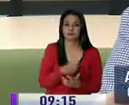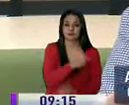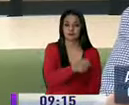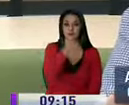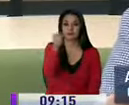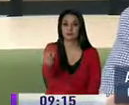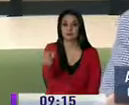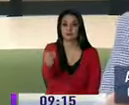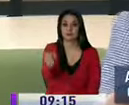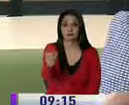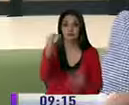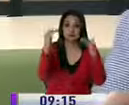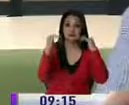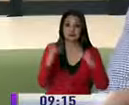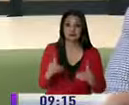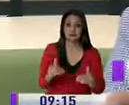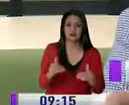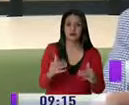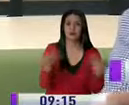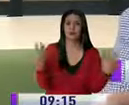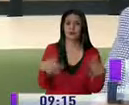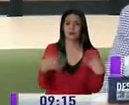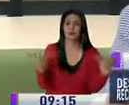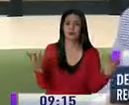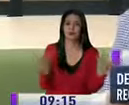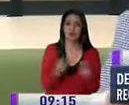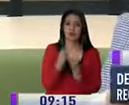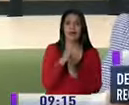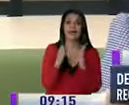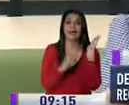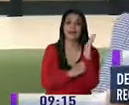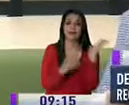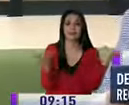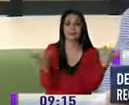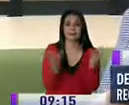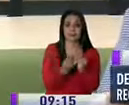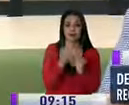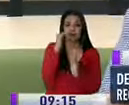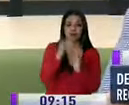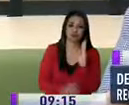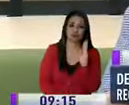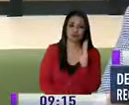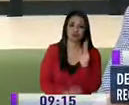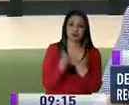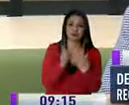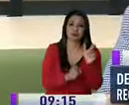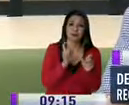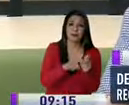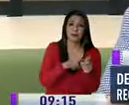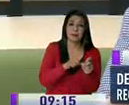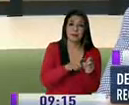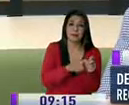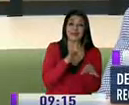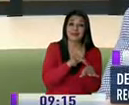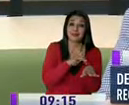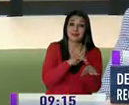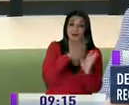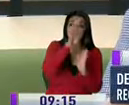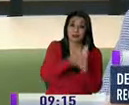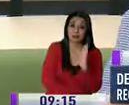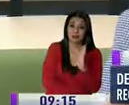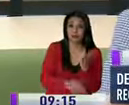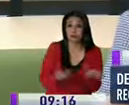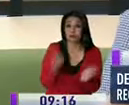en el primer nivel, nosotros liberaríamos agenda, ¿sí? Y eso en consecuencia implicaría el